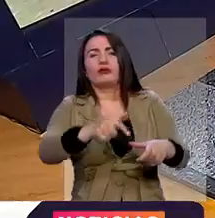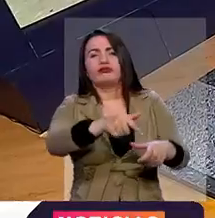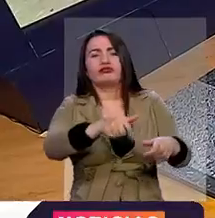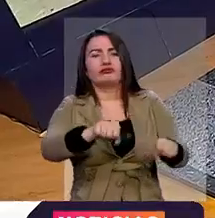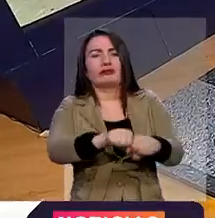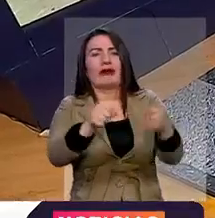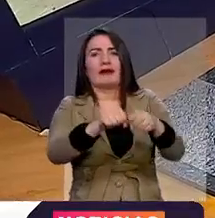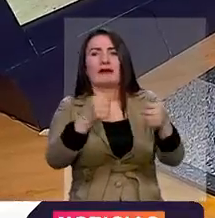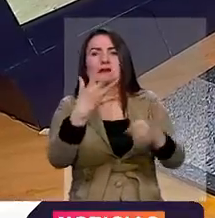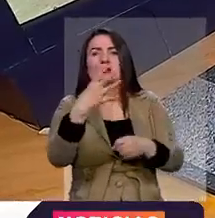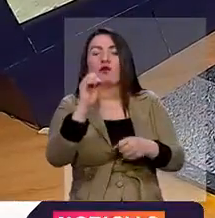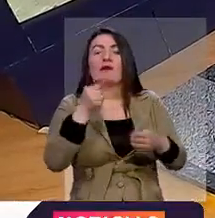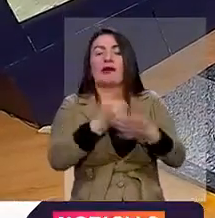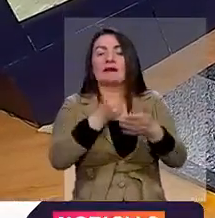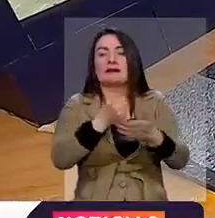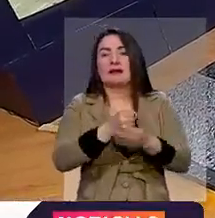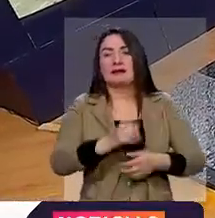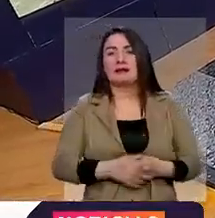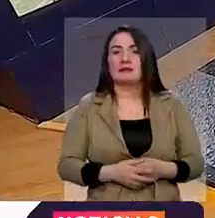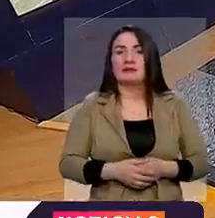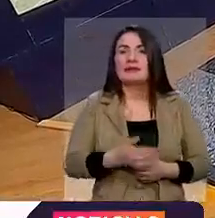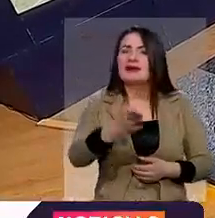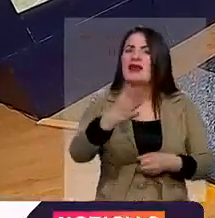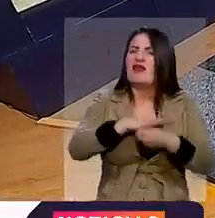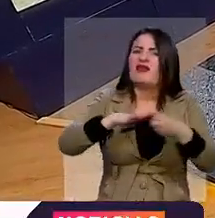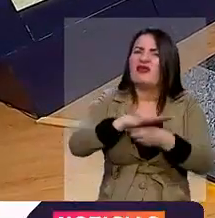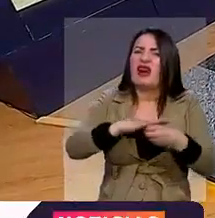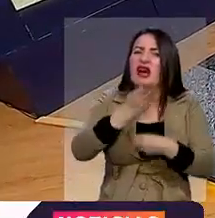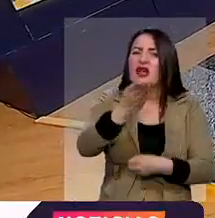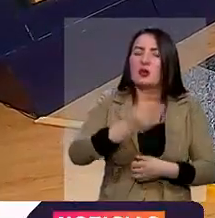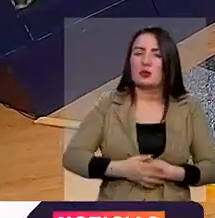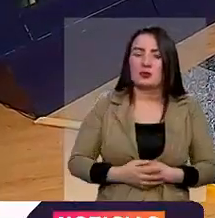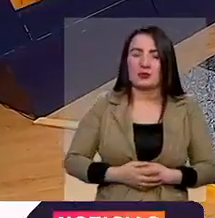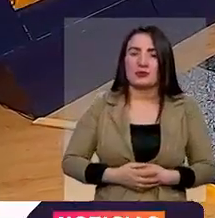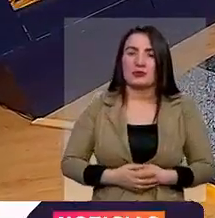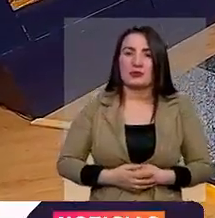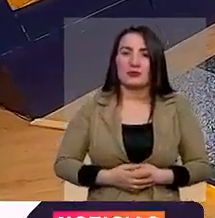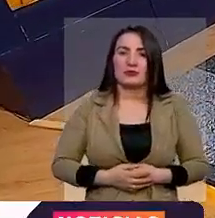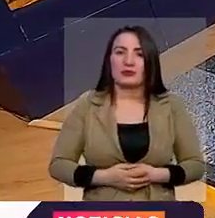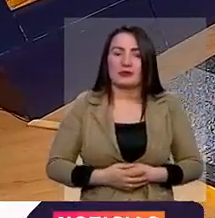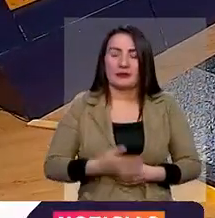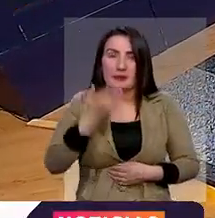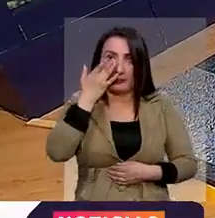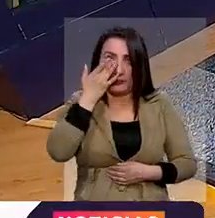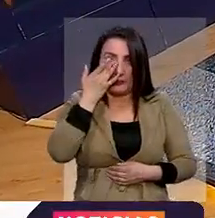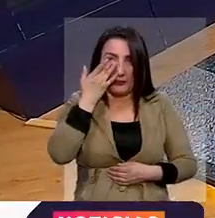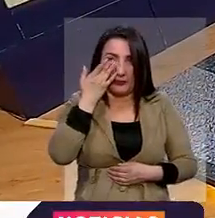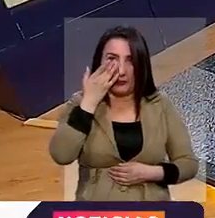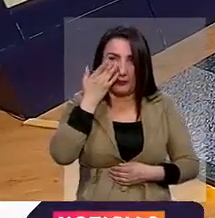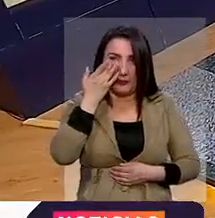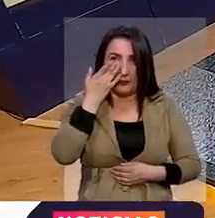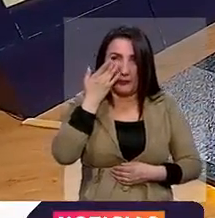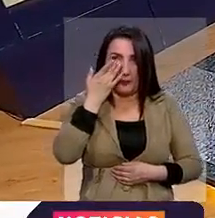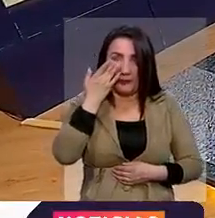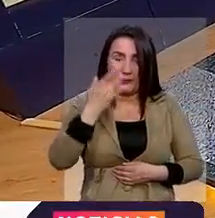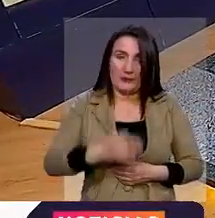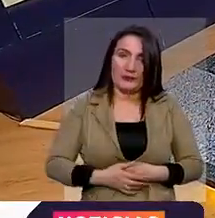Andrés, regresamos con usted. Recuérdenos, ¿qué barrio es y qué dicen en este momento los habitantes del sector?